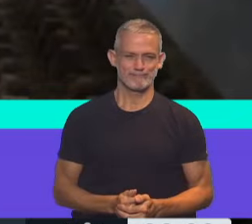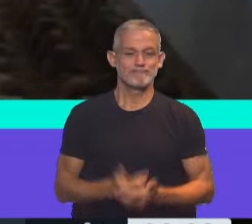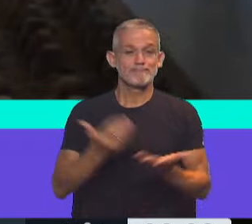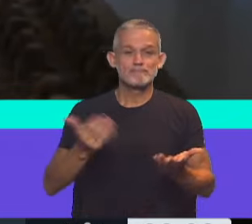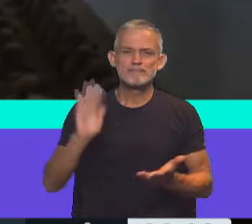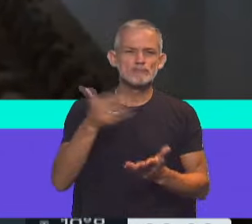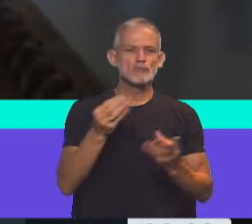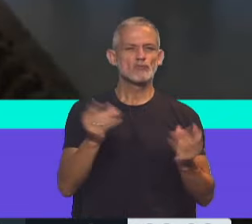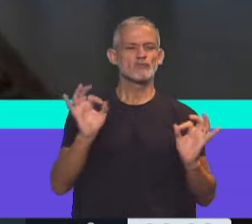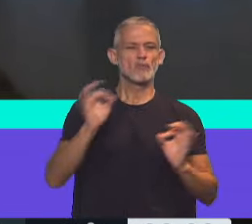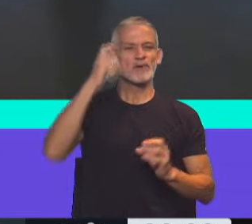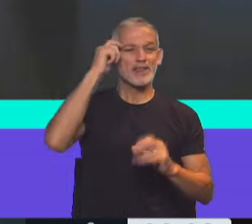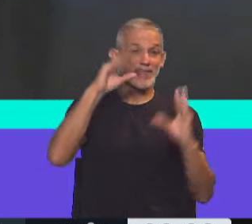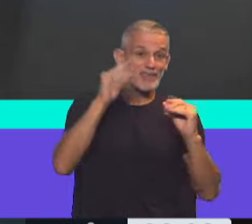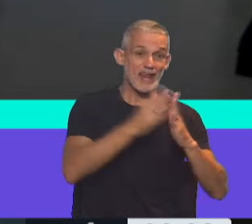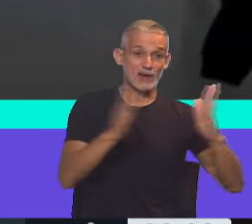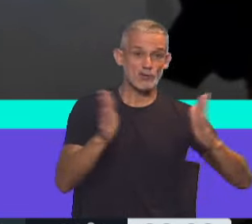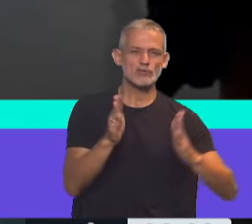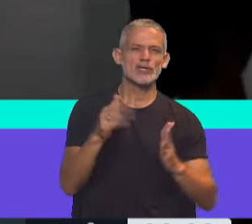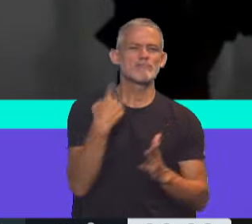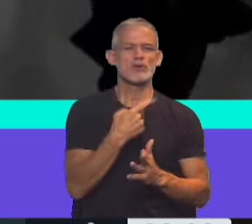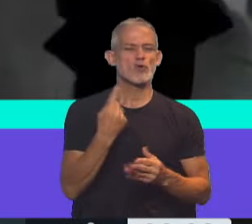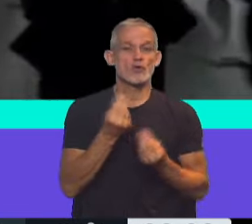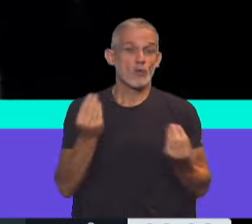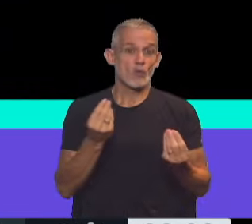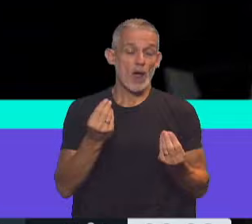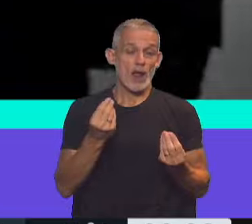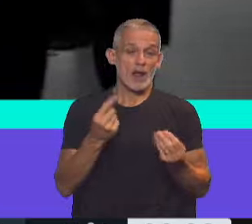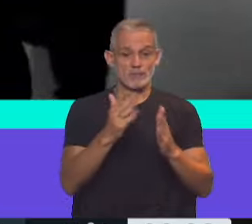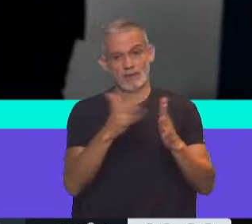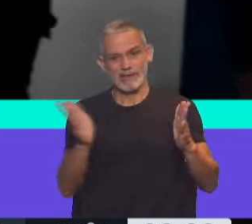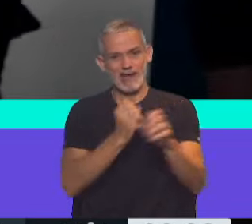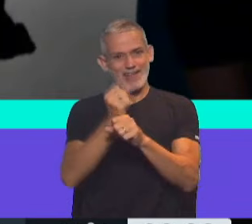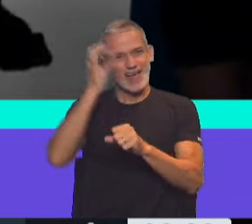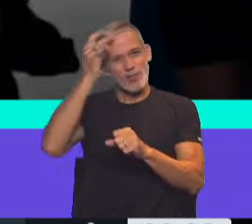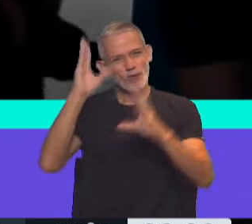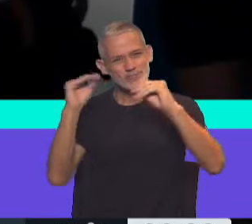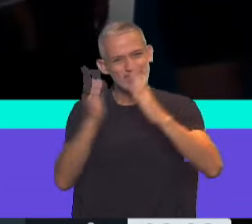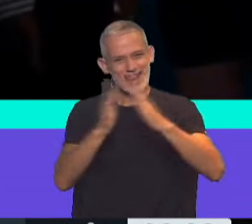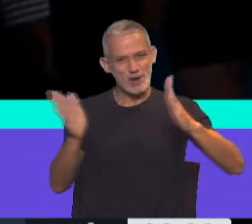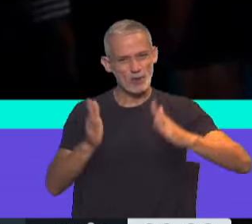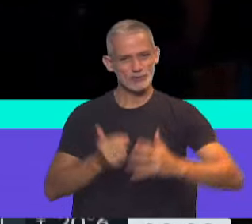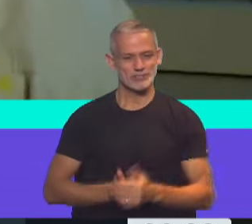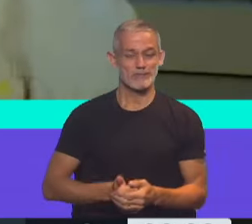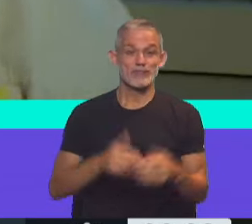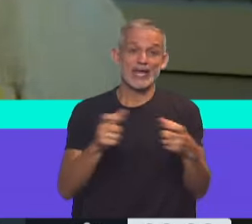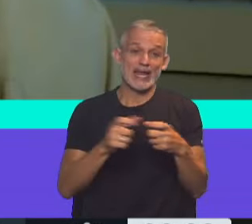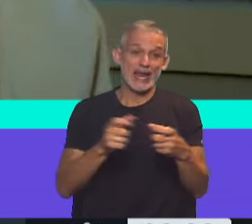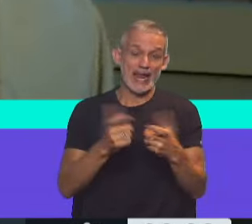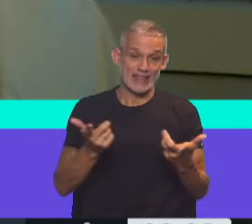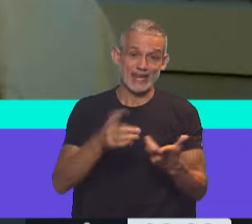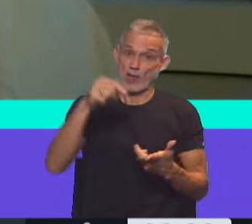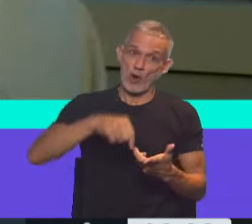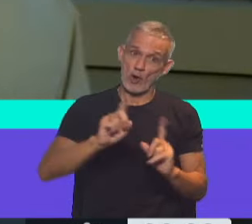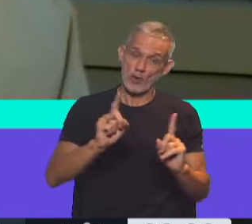terminan a las 10 y nosotros tenemos una característica muy particular, que nosotros vamos hasta medianoche. Más allá que obviamente la entrada, no solamente hoy,